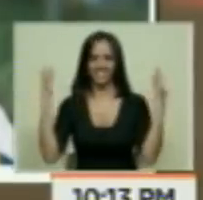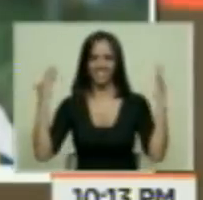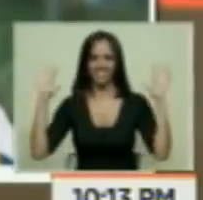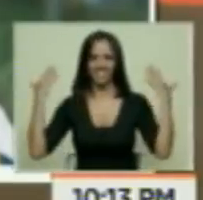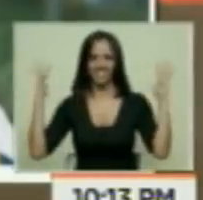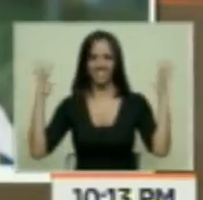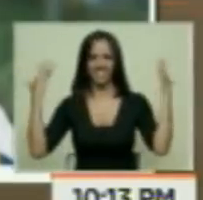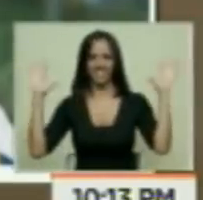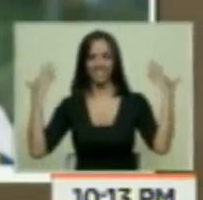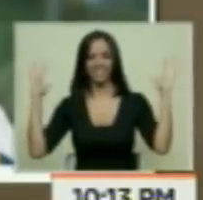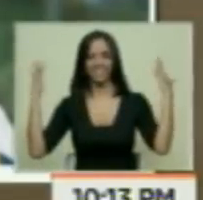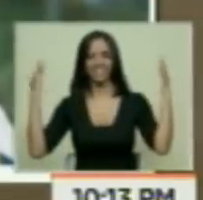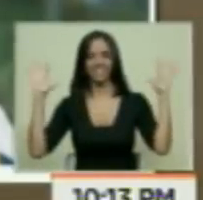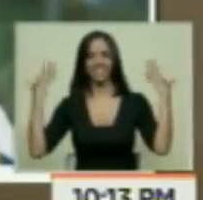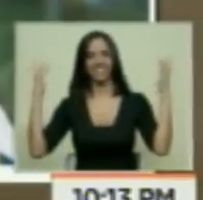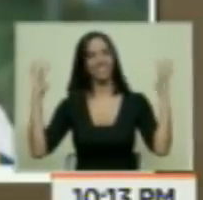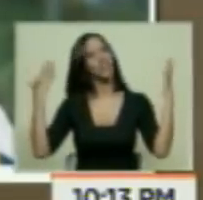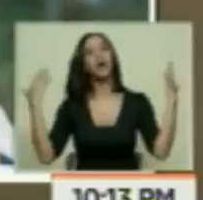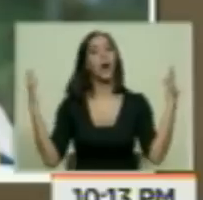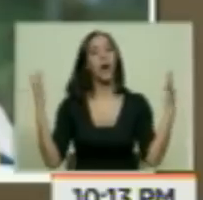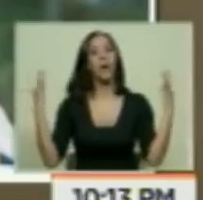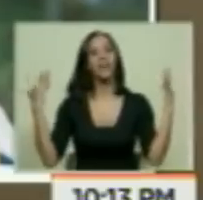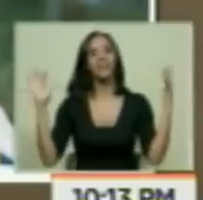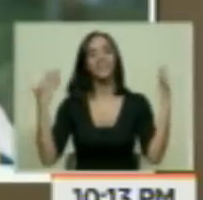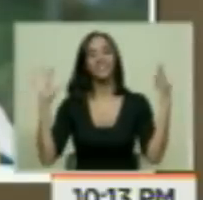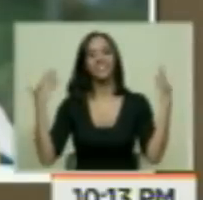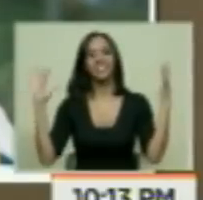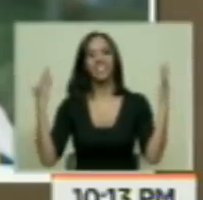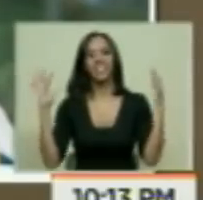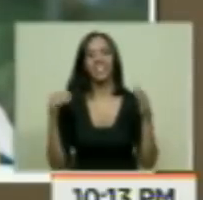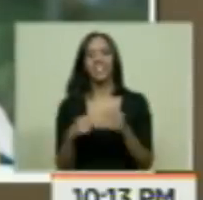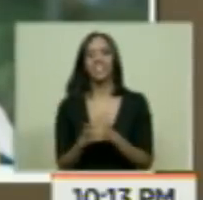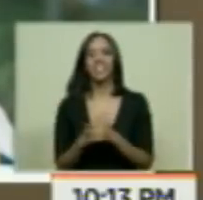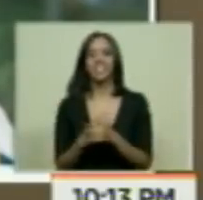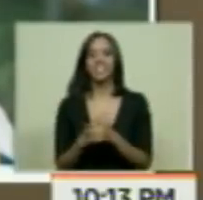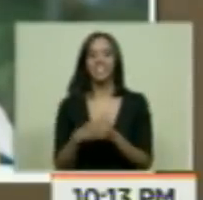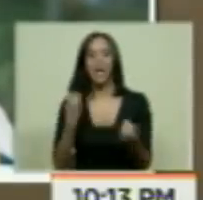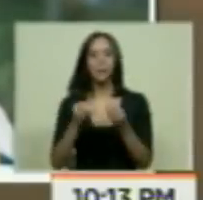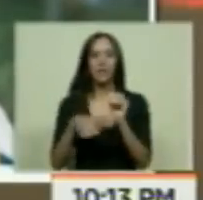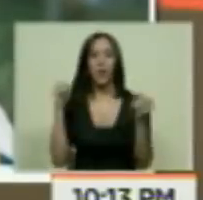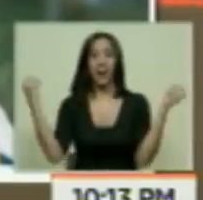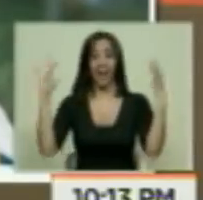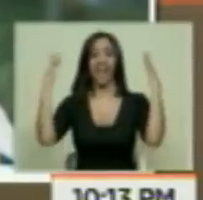¡Vamos! Jonathan, por favor, ¿qué pasa con los pozos esos, los efectos de sonido?